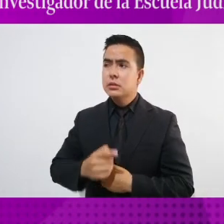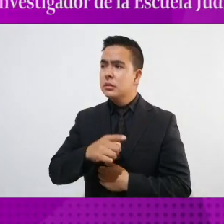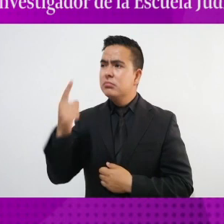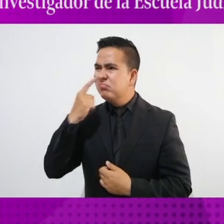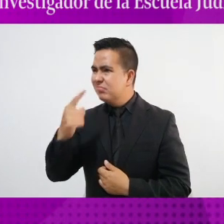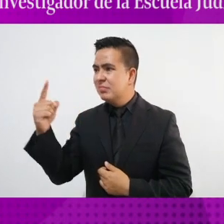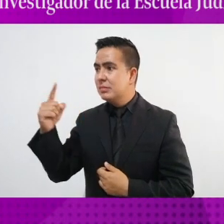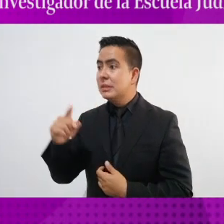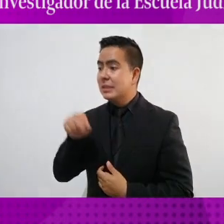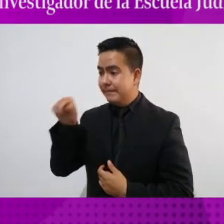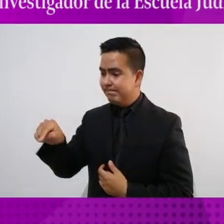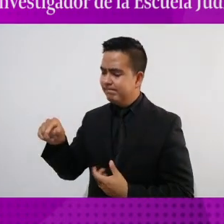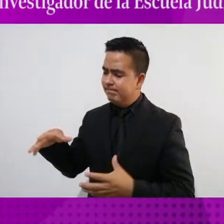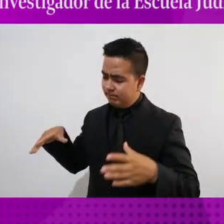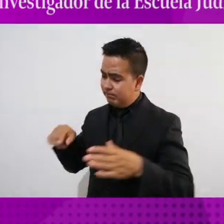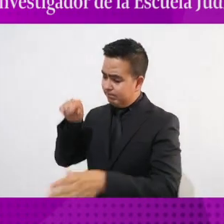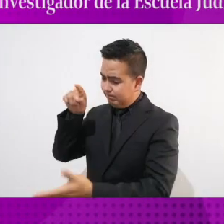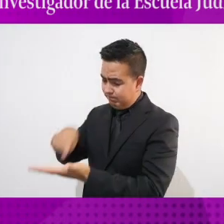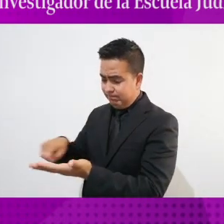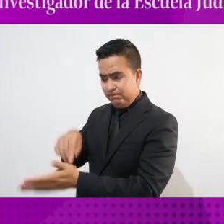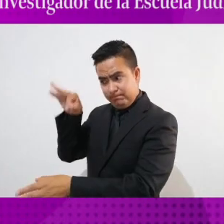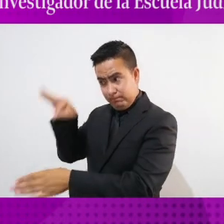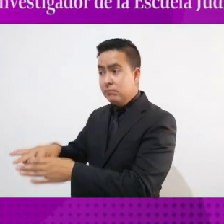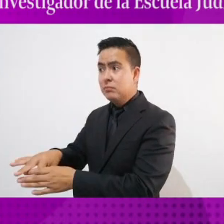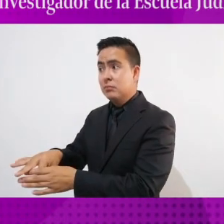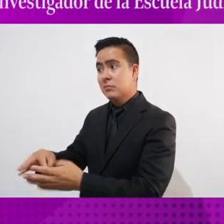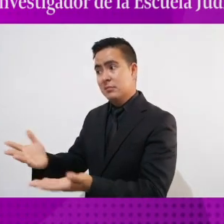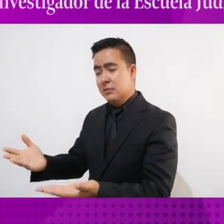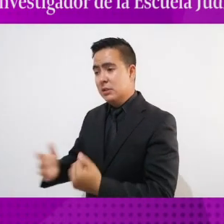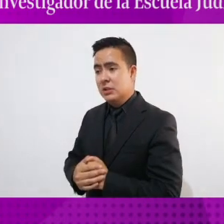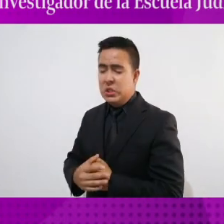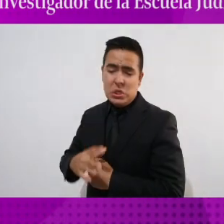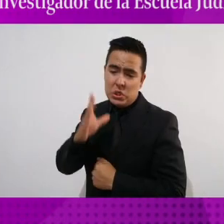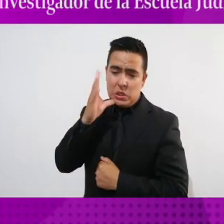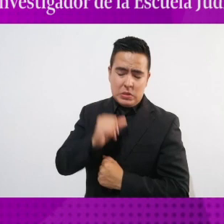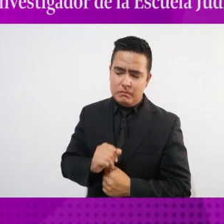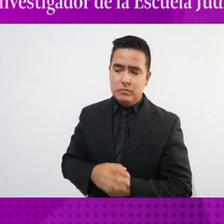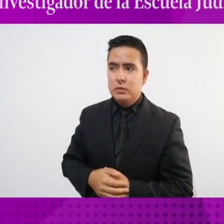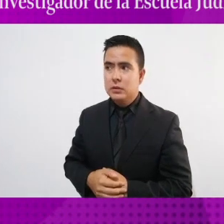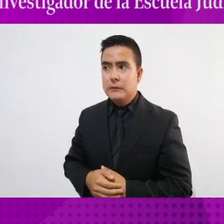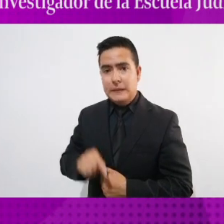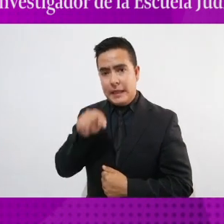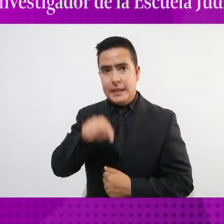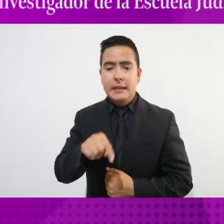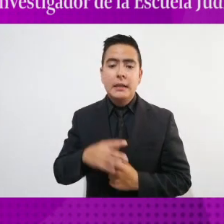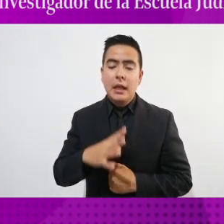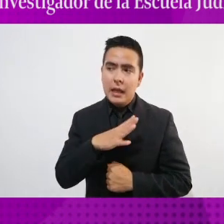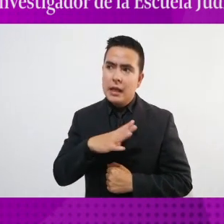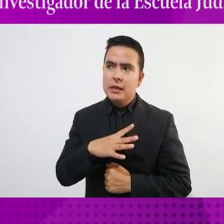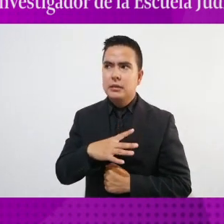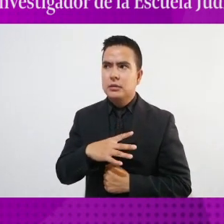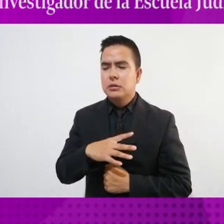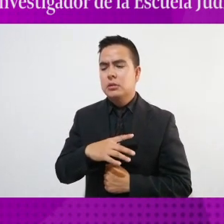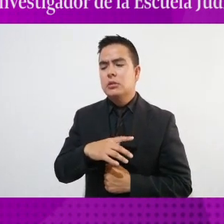tal vez no haya posibilidades de acudir a las urnas, pues vamos a seguirle. Entonces, suspendemos